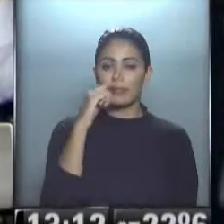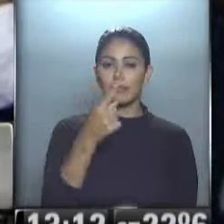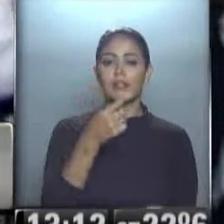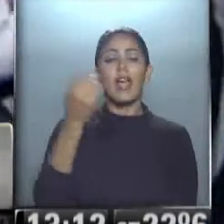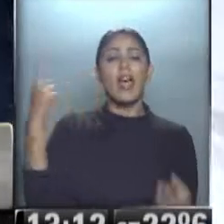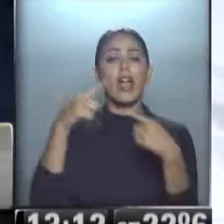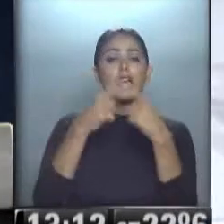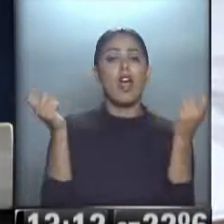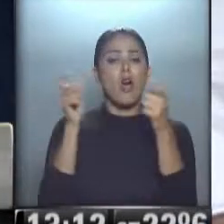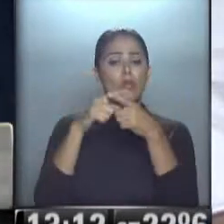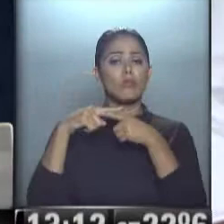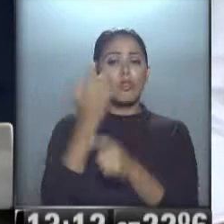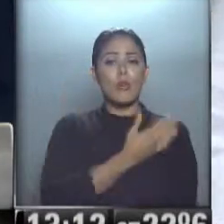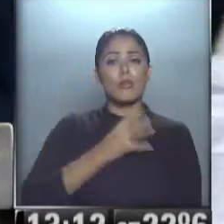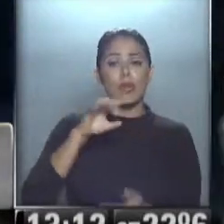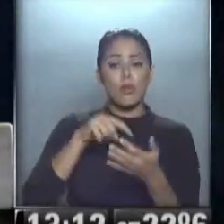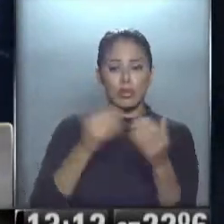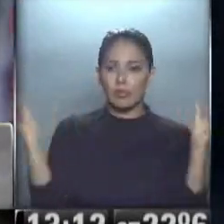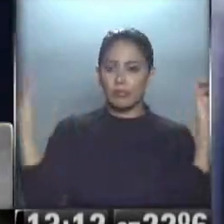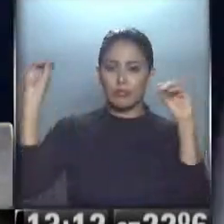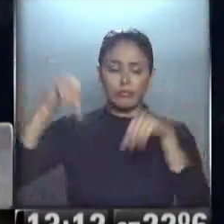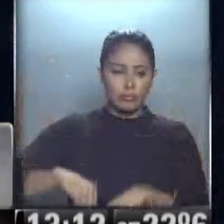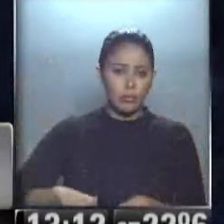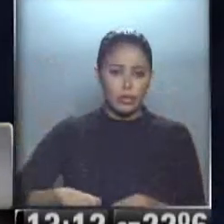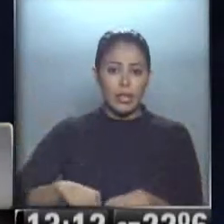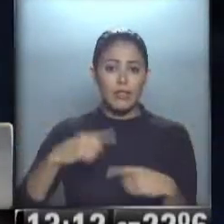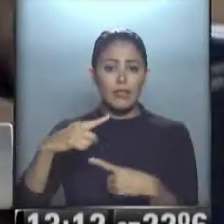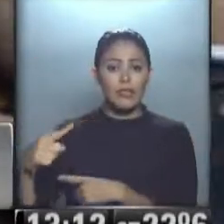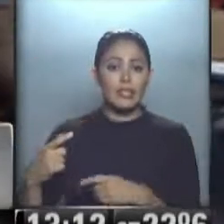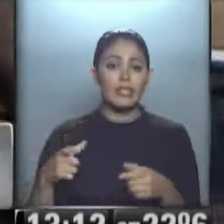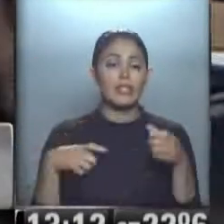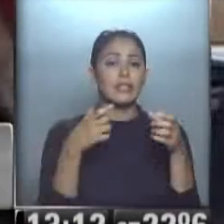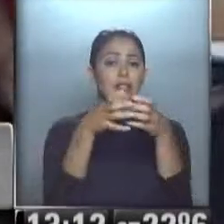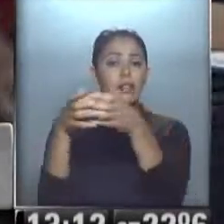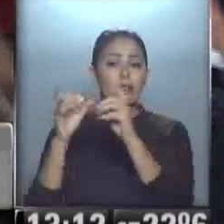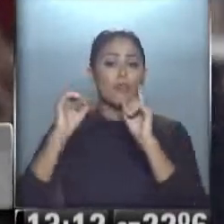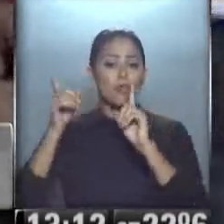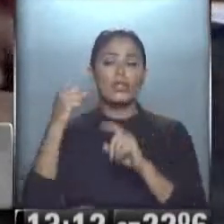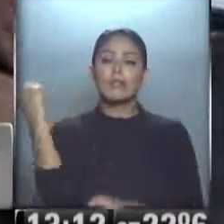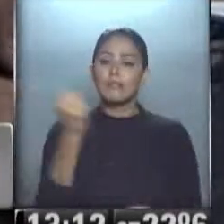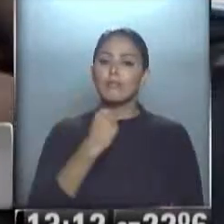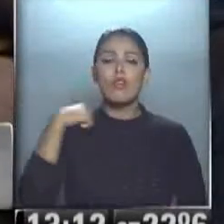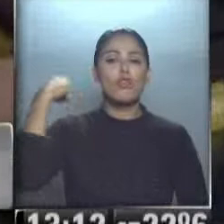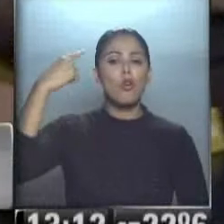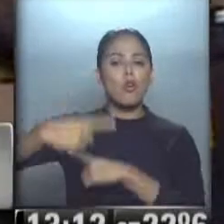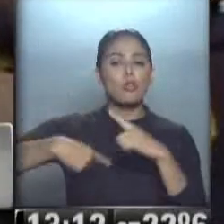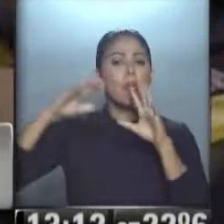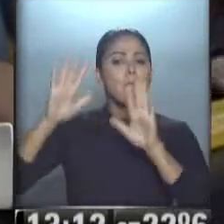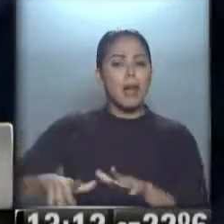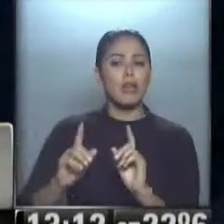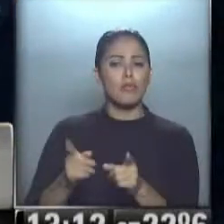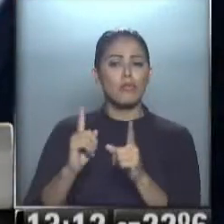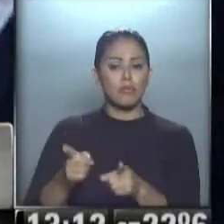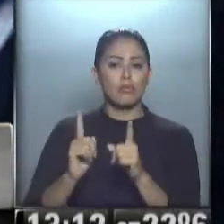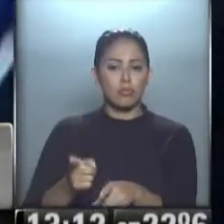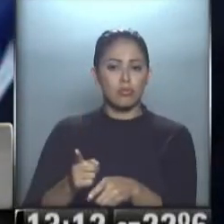paritaria con el gobierno bonaerense los integrantes del frente gremial docente resolvieron continuar con el paro por tiempo